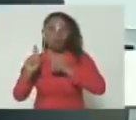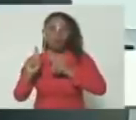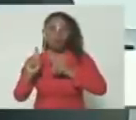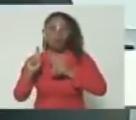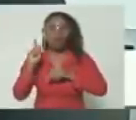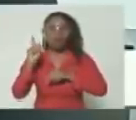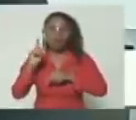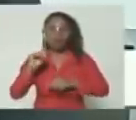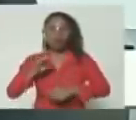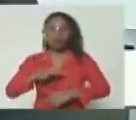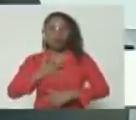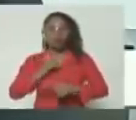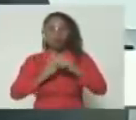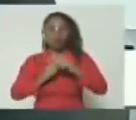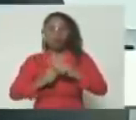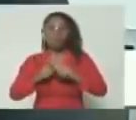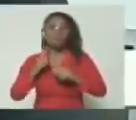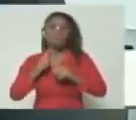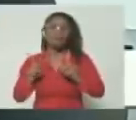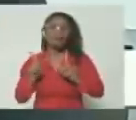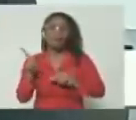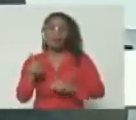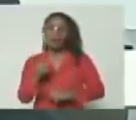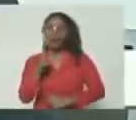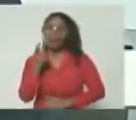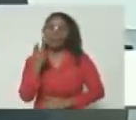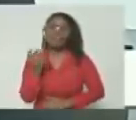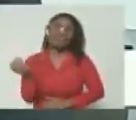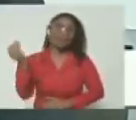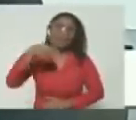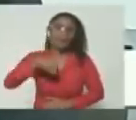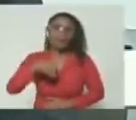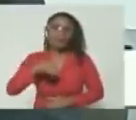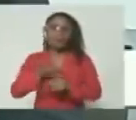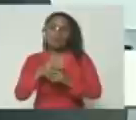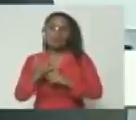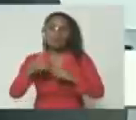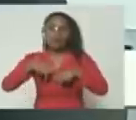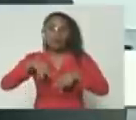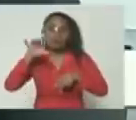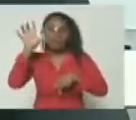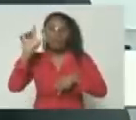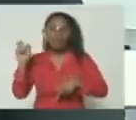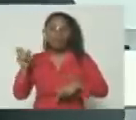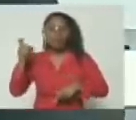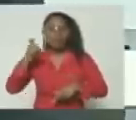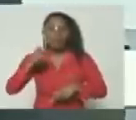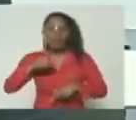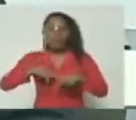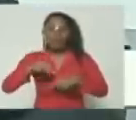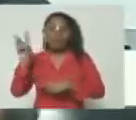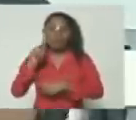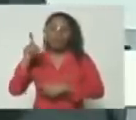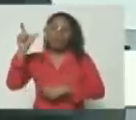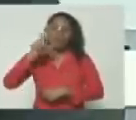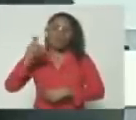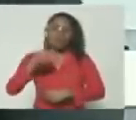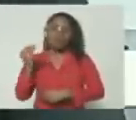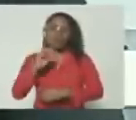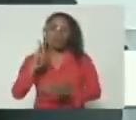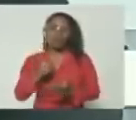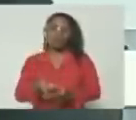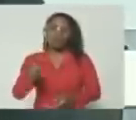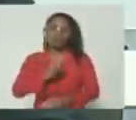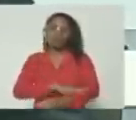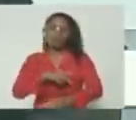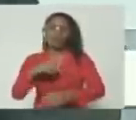sido efectivo. Pero es insuficiente. La situación del país, la precariedad que están viviendo los venezolanos requiere que redoblemos los